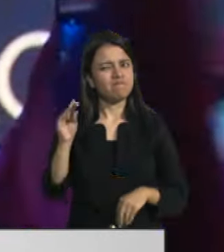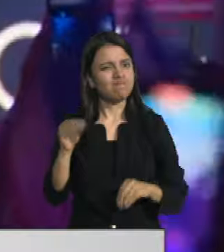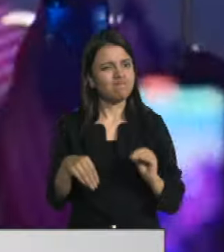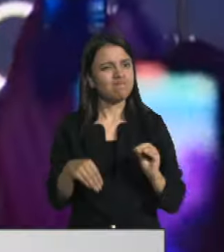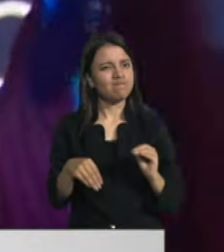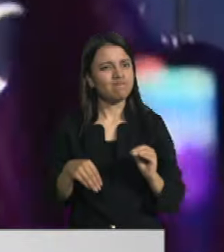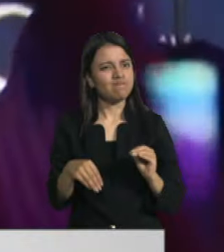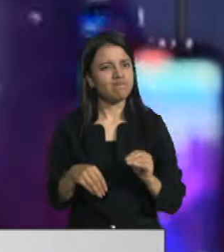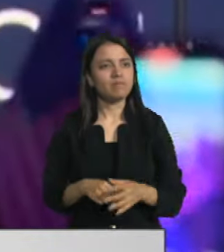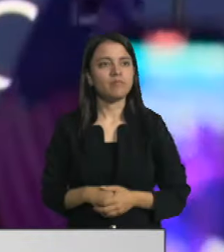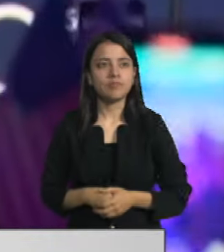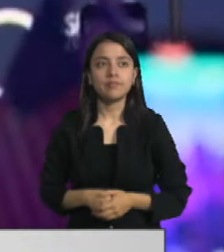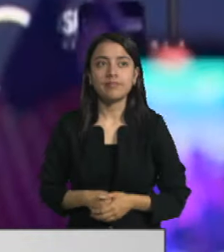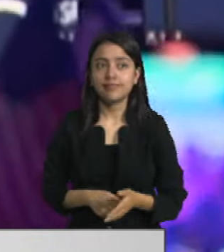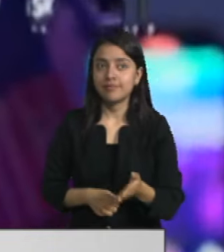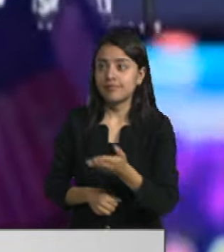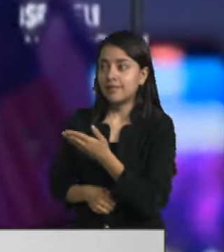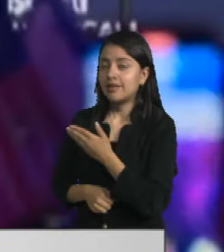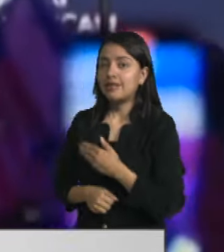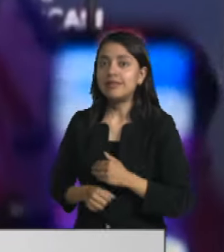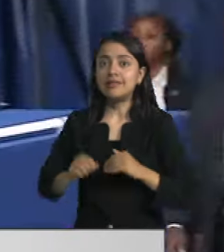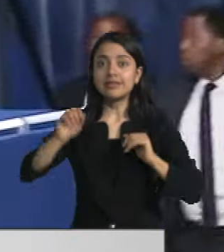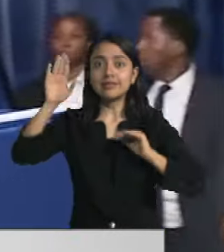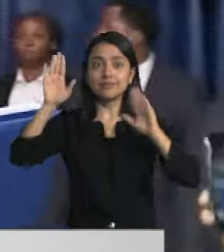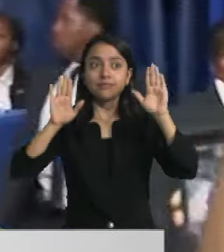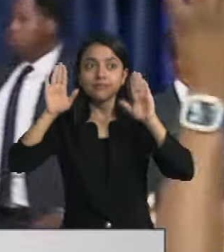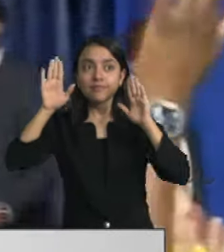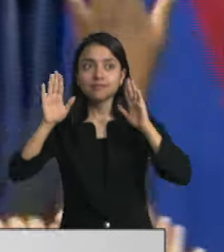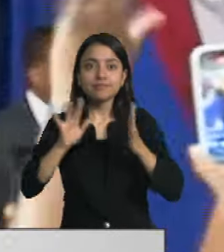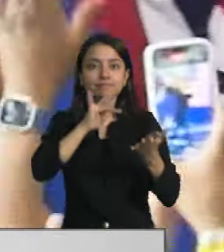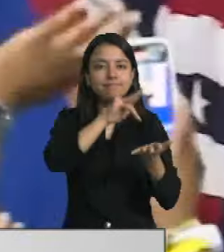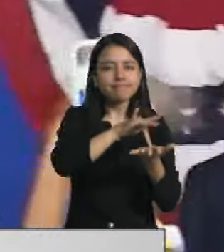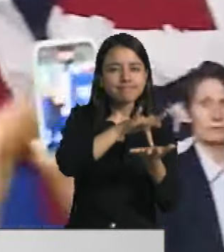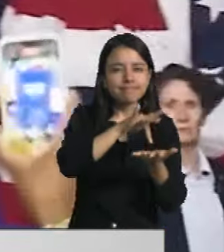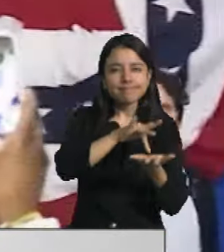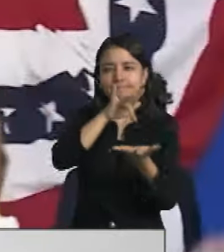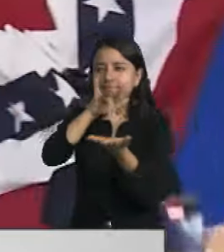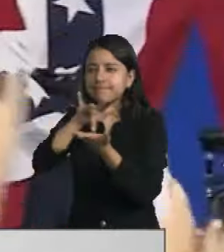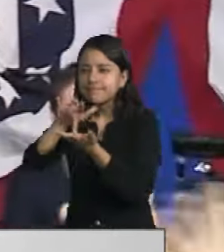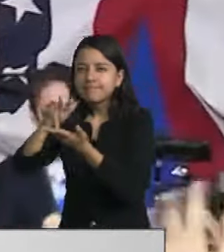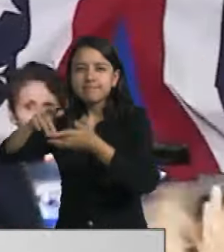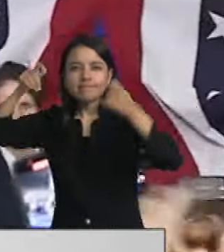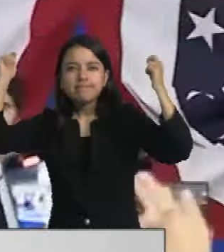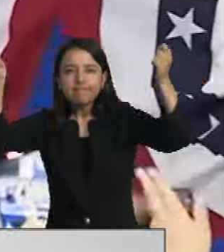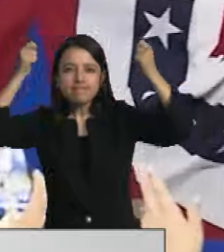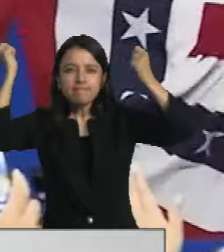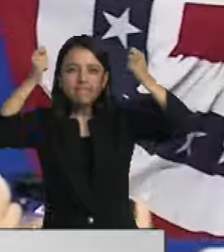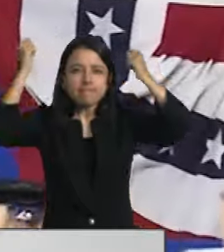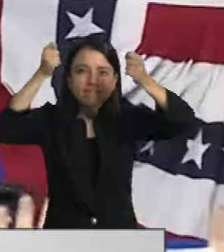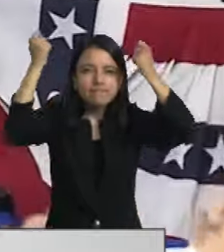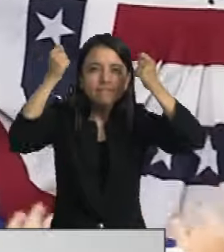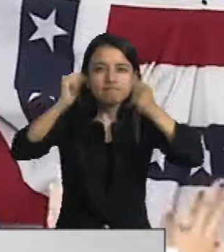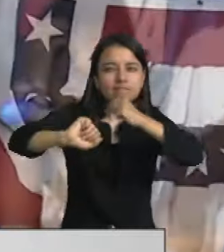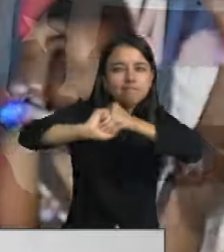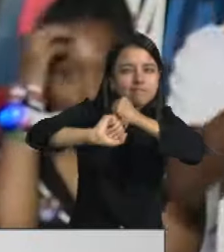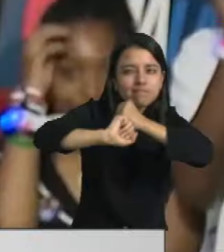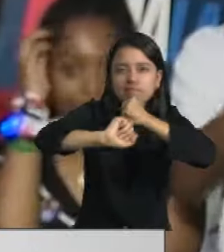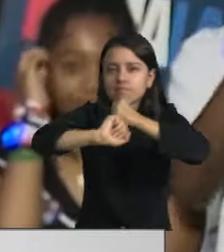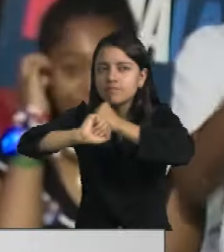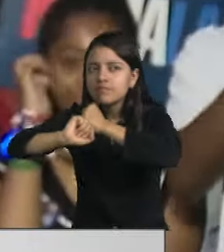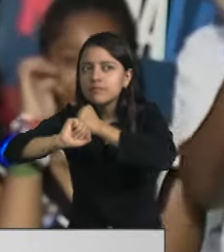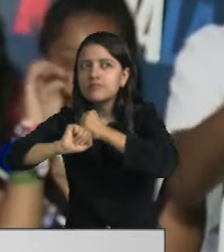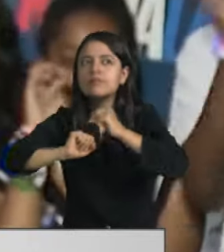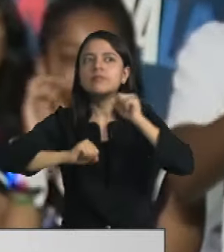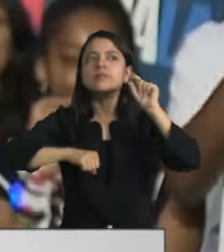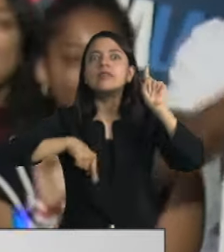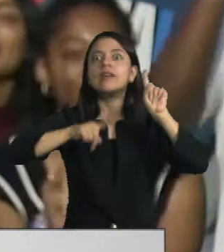Estados Unidos, los candidatos que buscan liderar el país continúan realizando campaña para ganar más votantes. Sin embargo, muchas